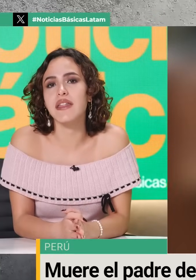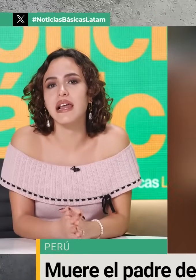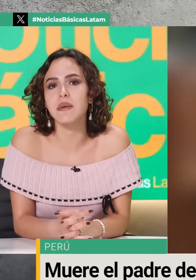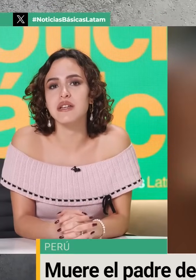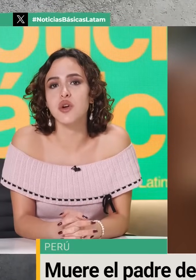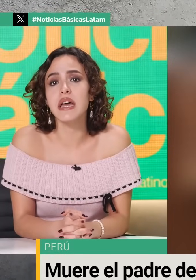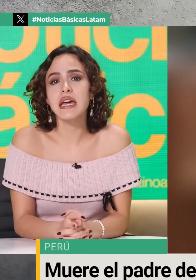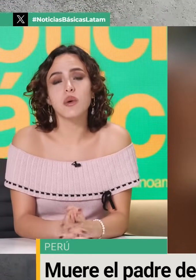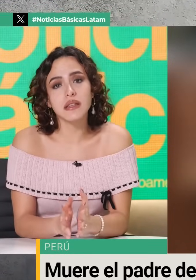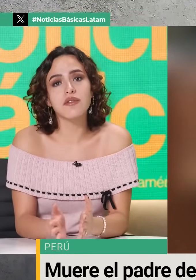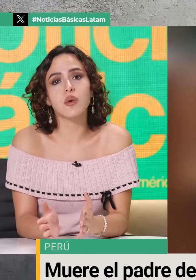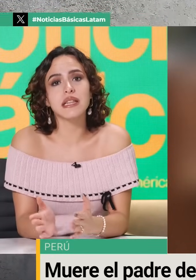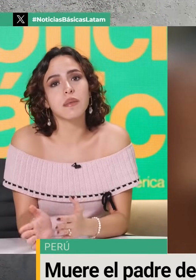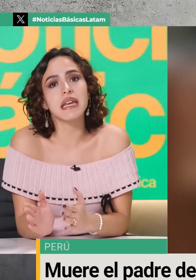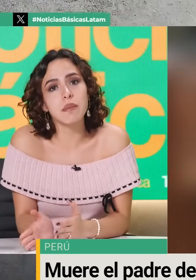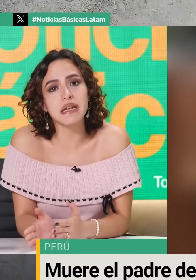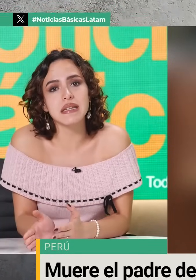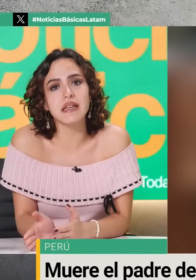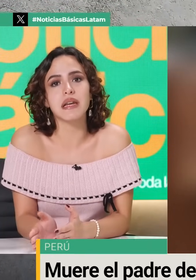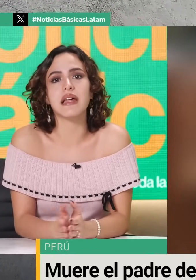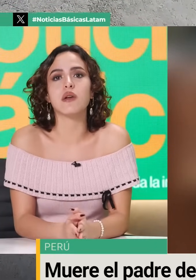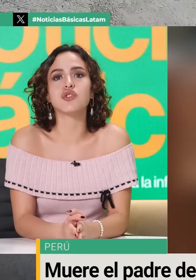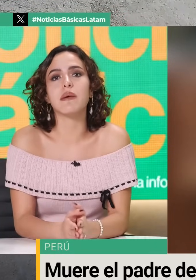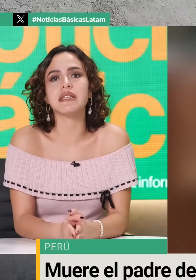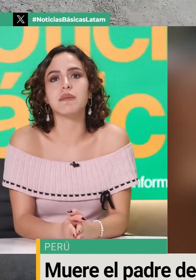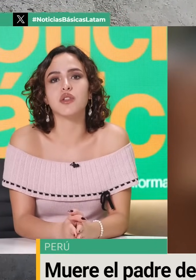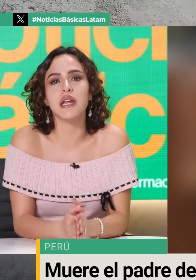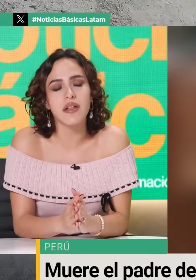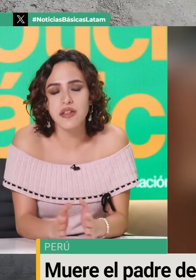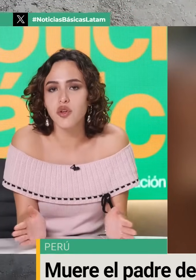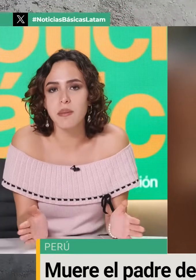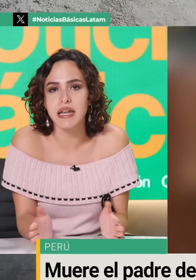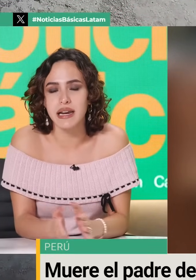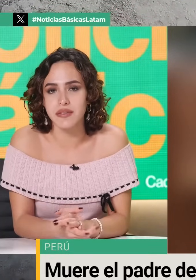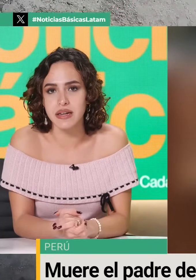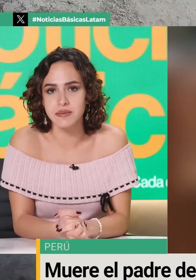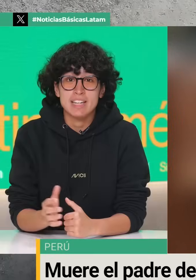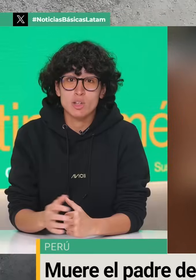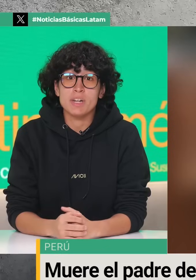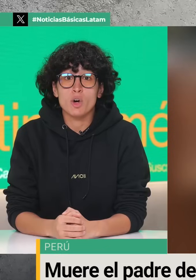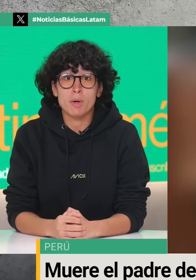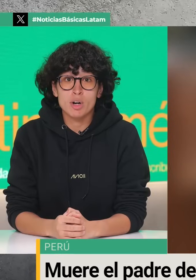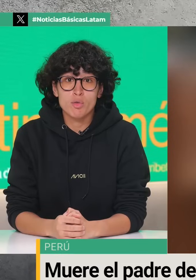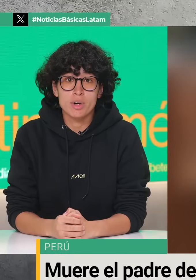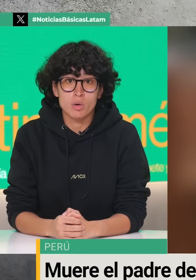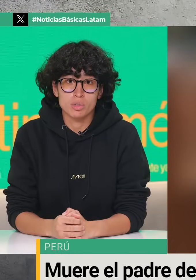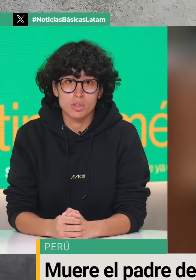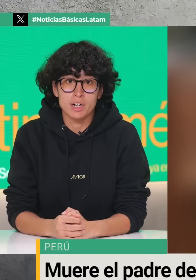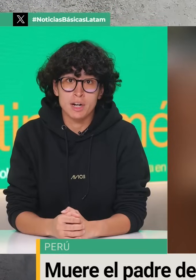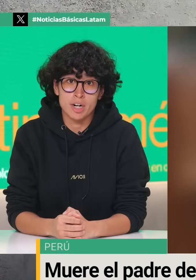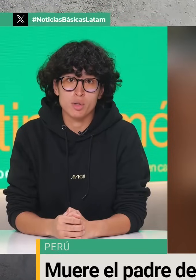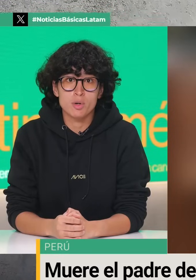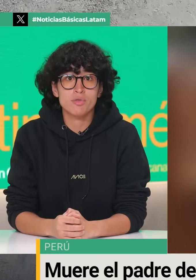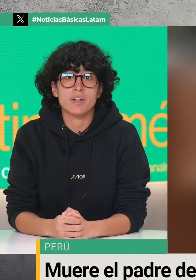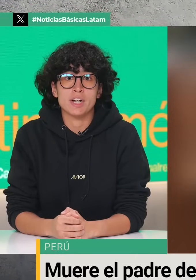teología de la liberación y una figura también imprescindible de la lucha emancipatoria de toda América Latina el domínico peruano fue junto con